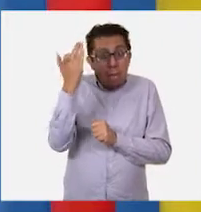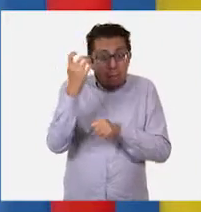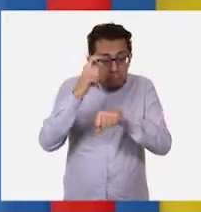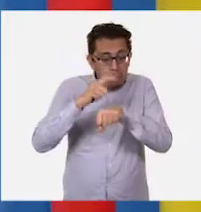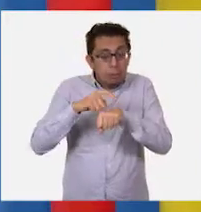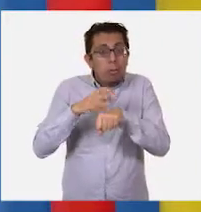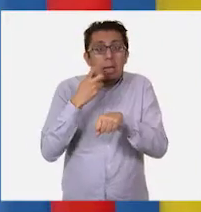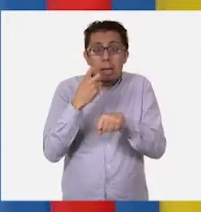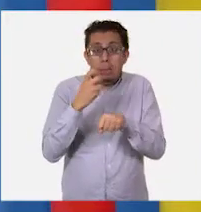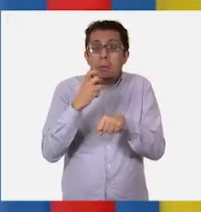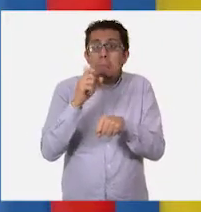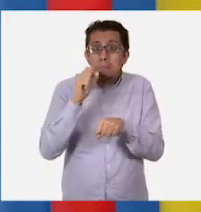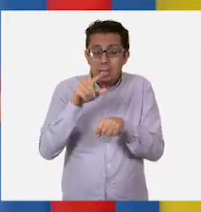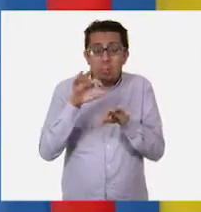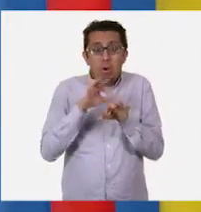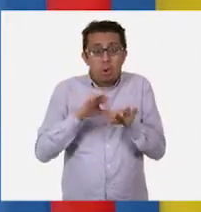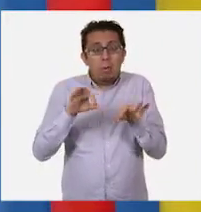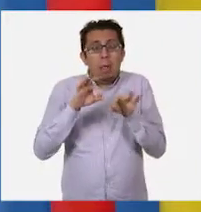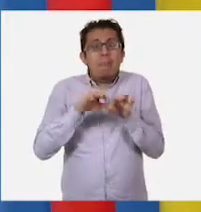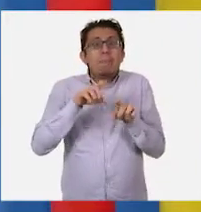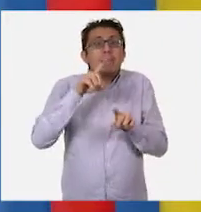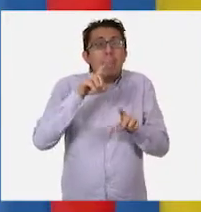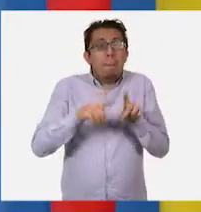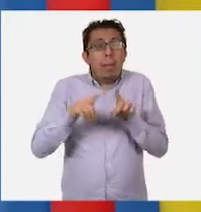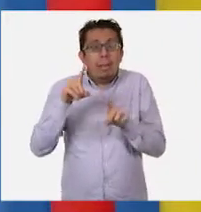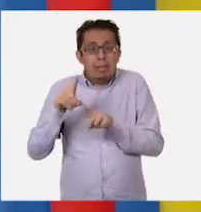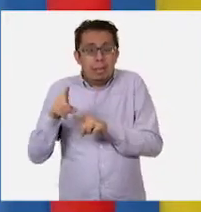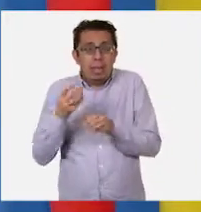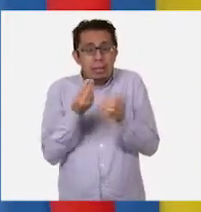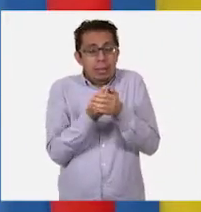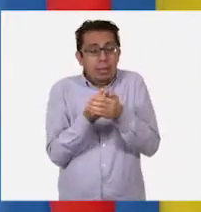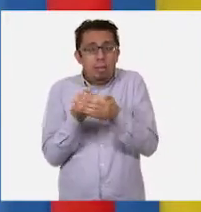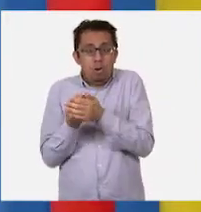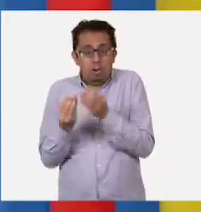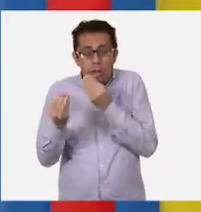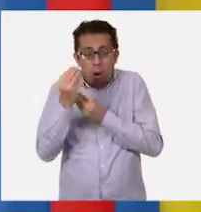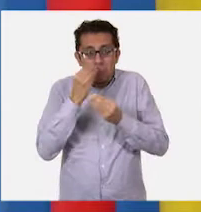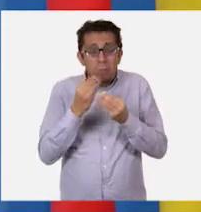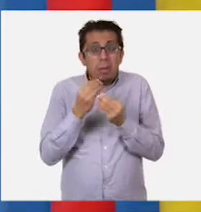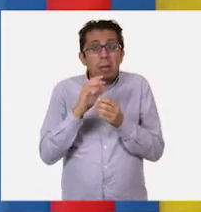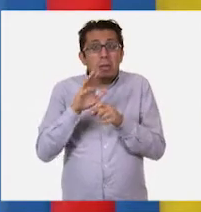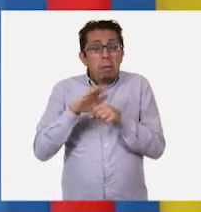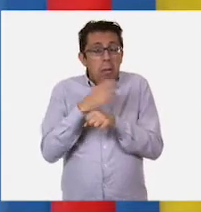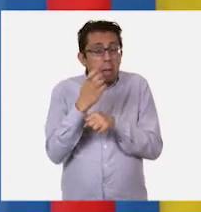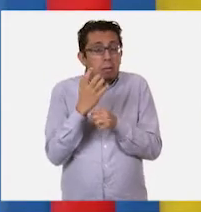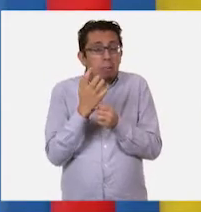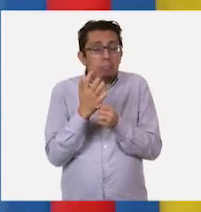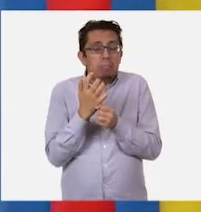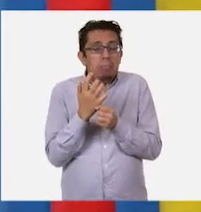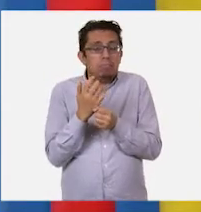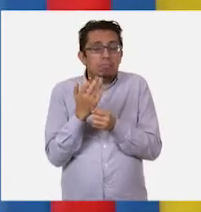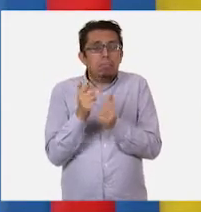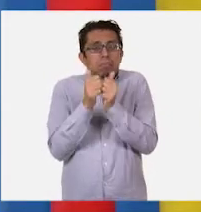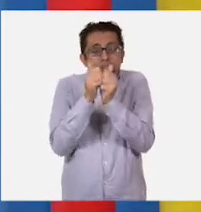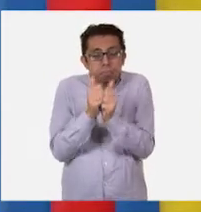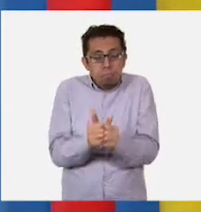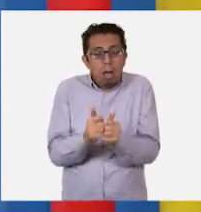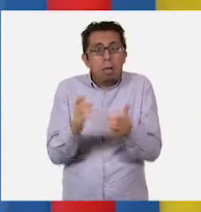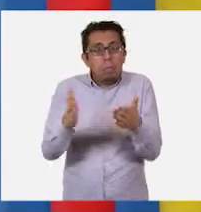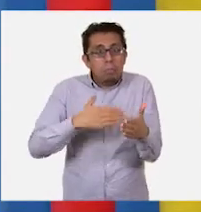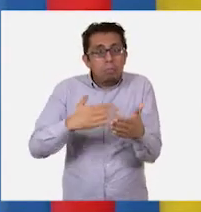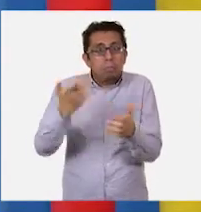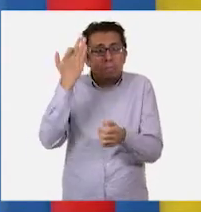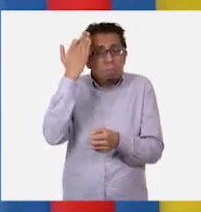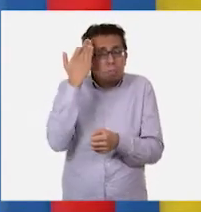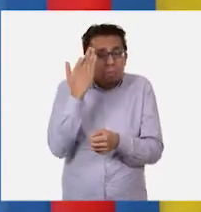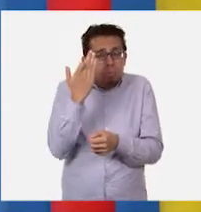y depende de los tipos de alimentos que se cocinen. Un exceso de tiempo en el que se pongan los alimentos pues